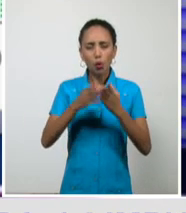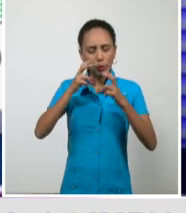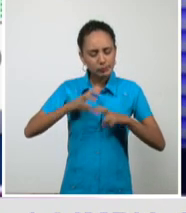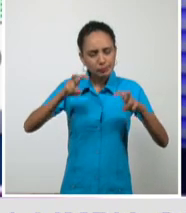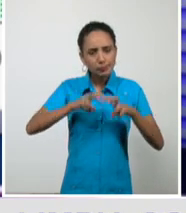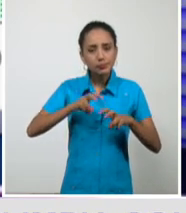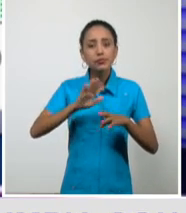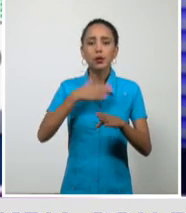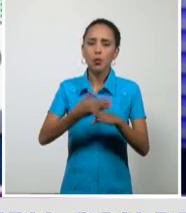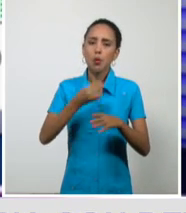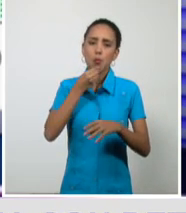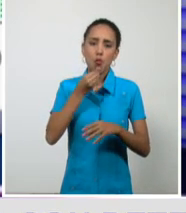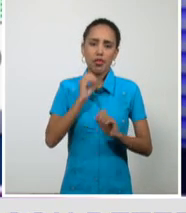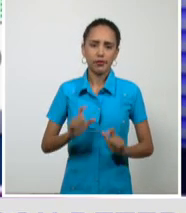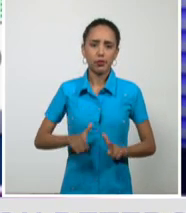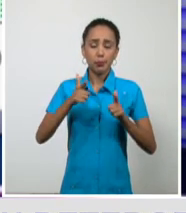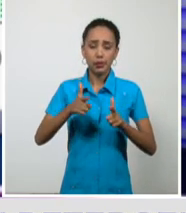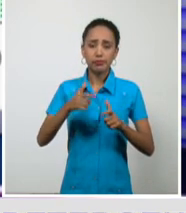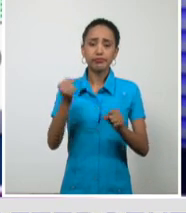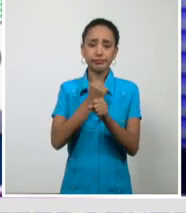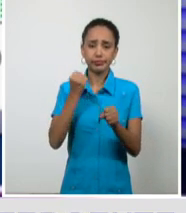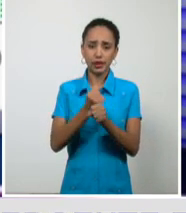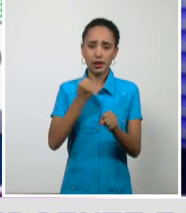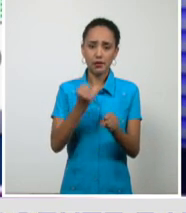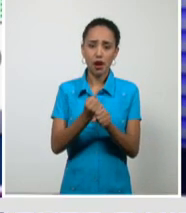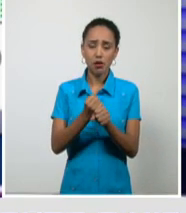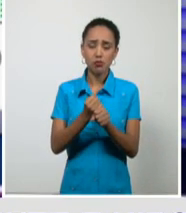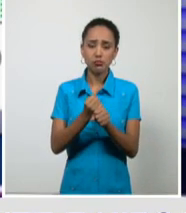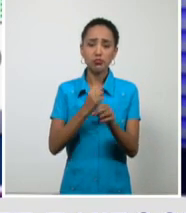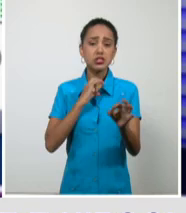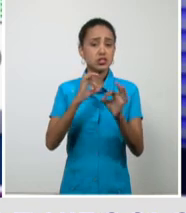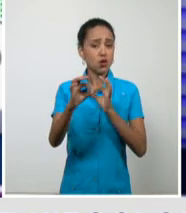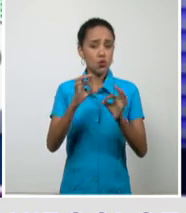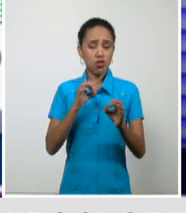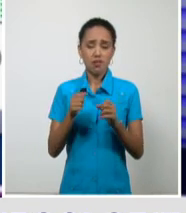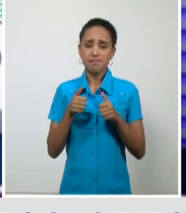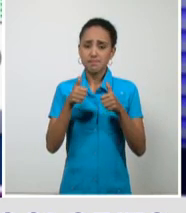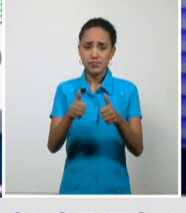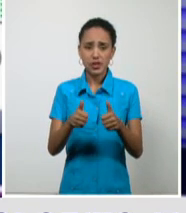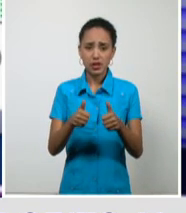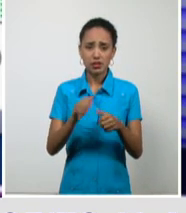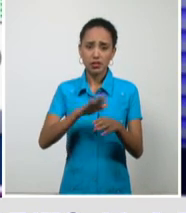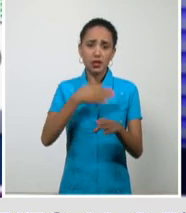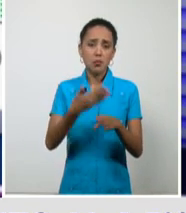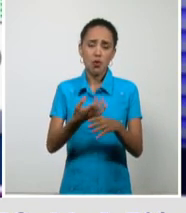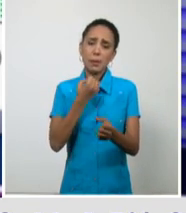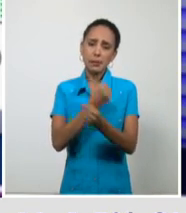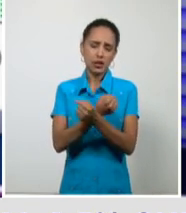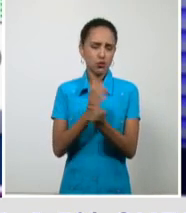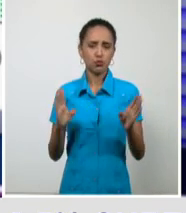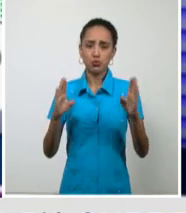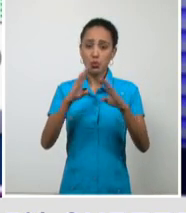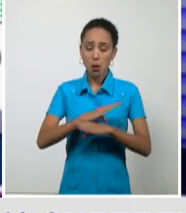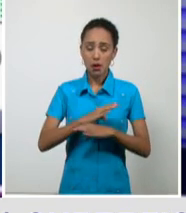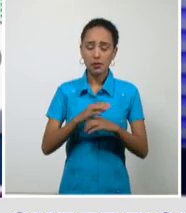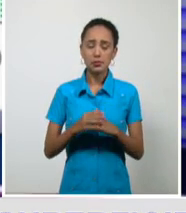estas actividades con seguridad sin provocar implicación. En la misma